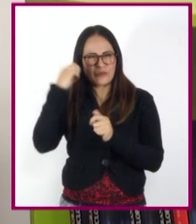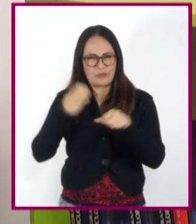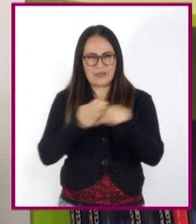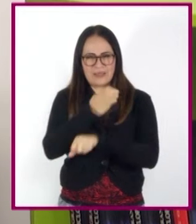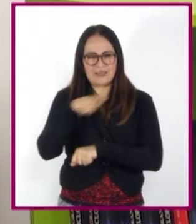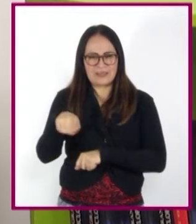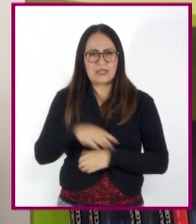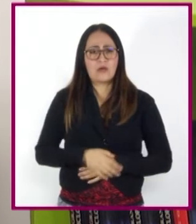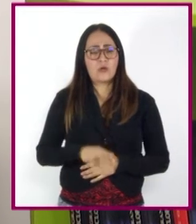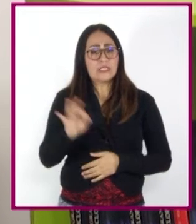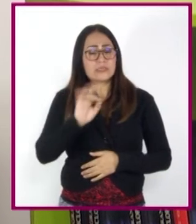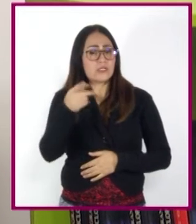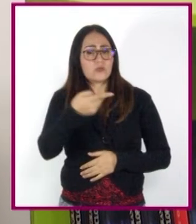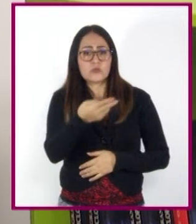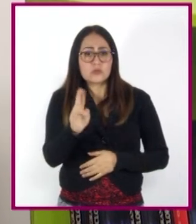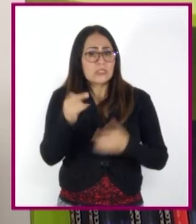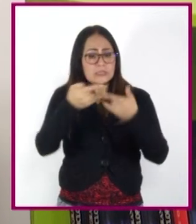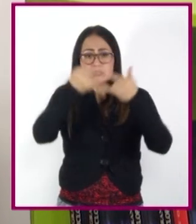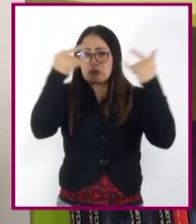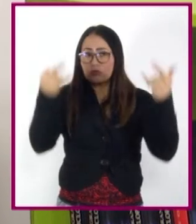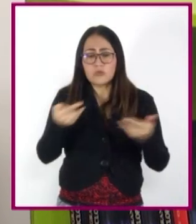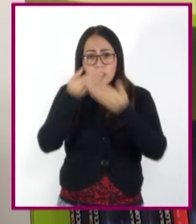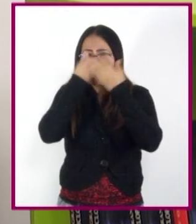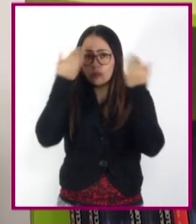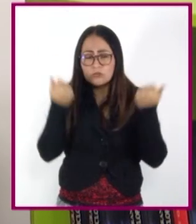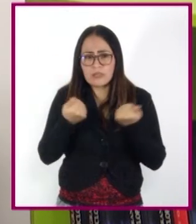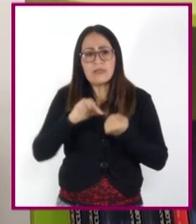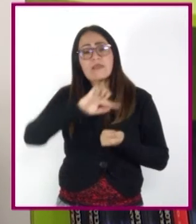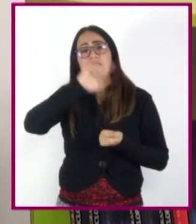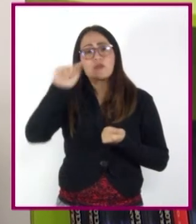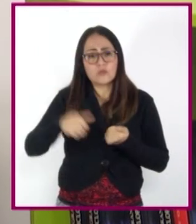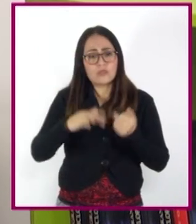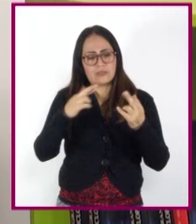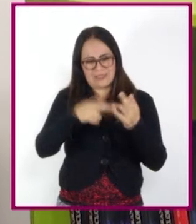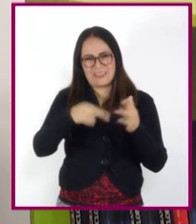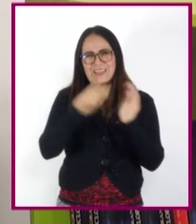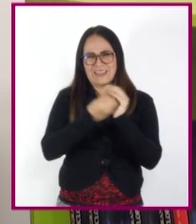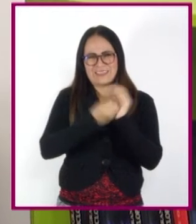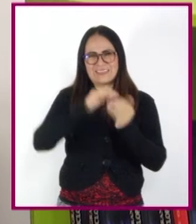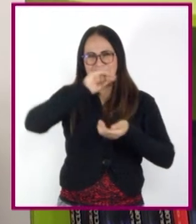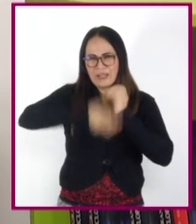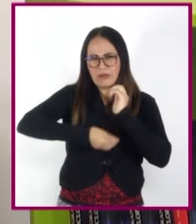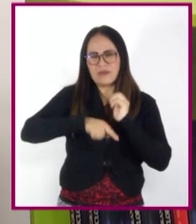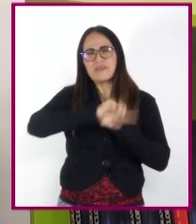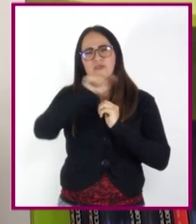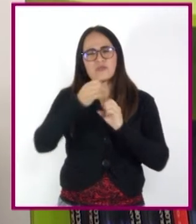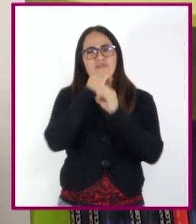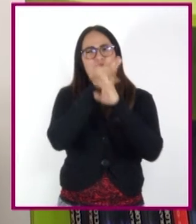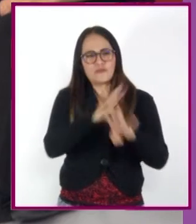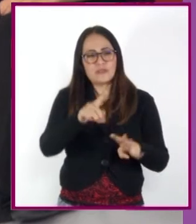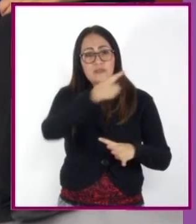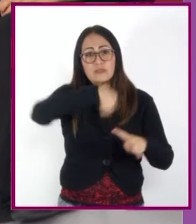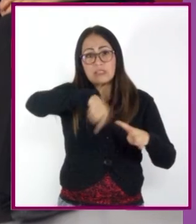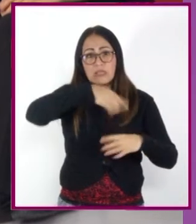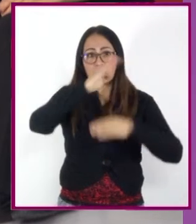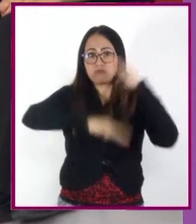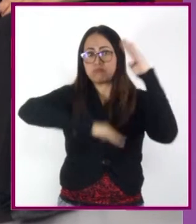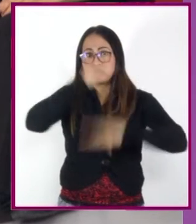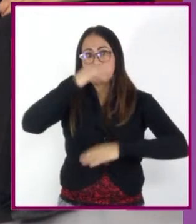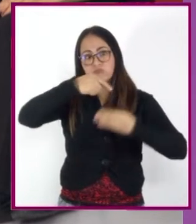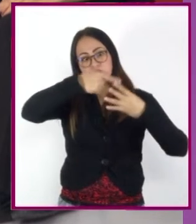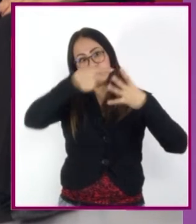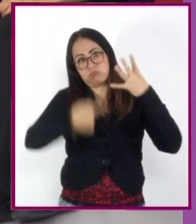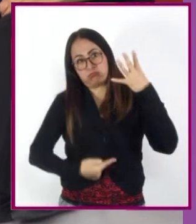han escuchado sobre esto, les invitamos a que terminen la sesión y después busquen información sobre sus logros.